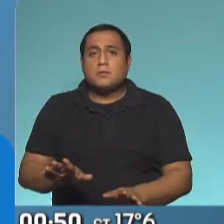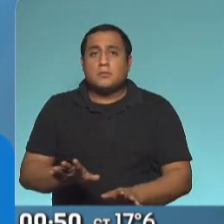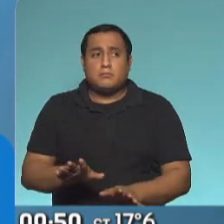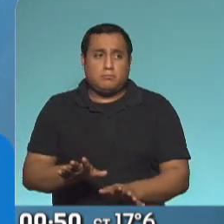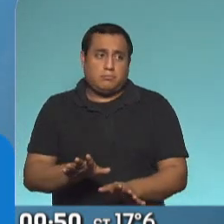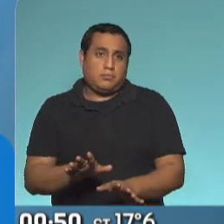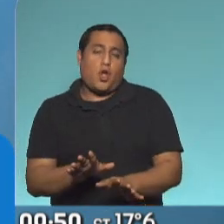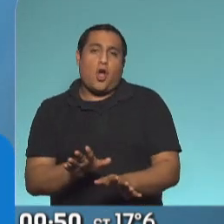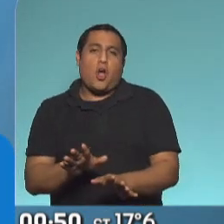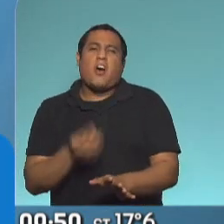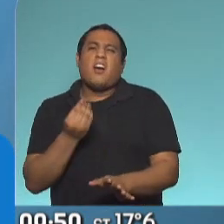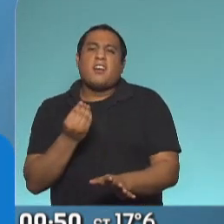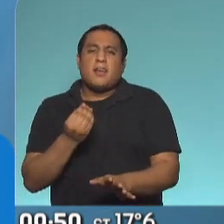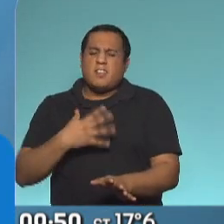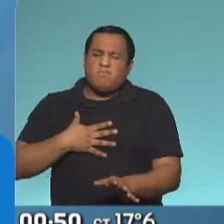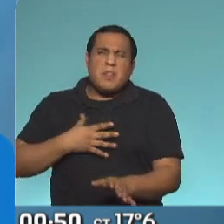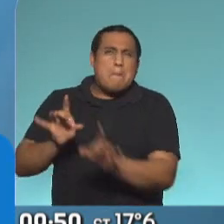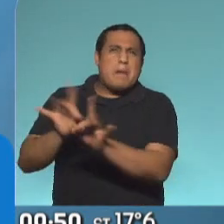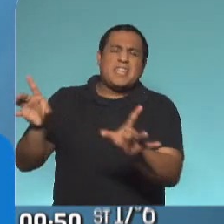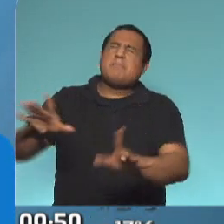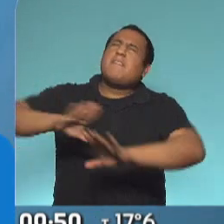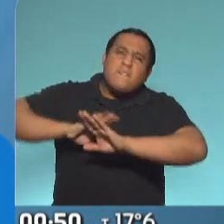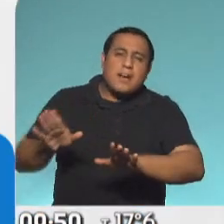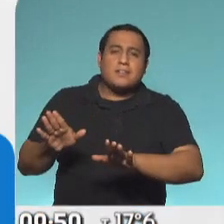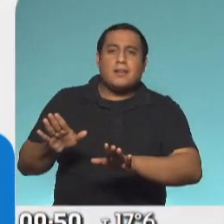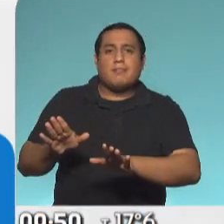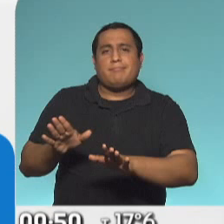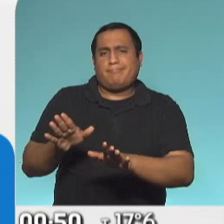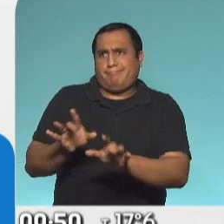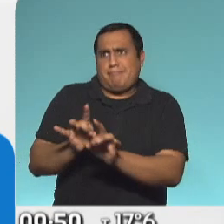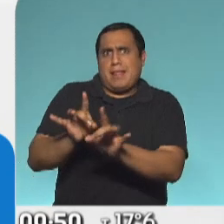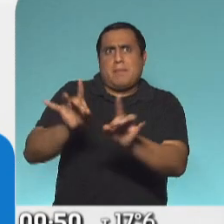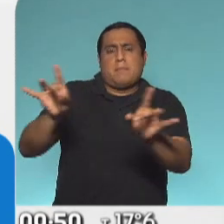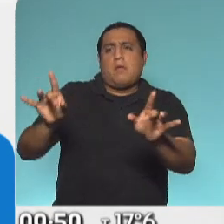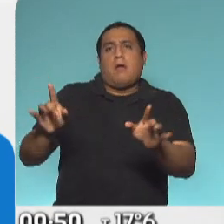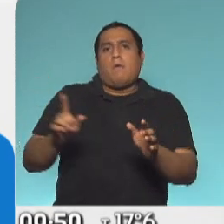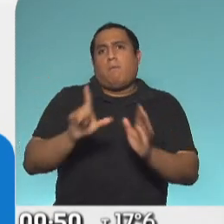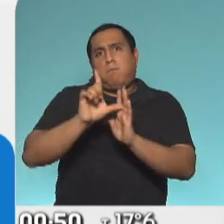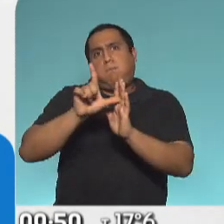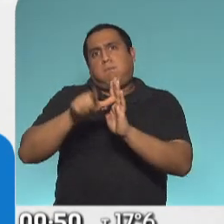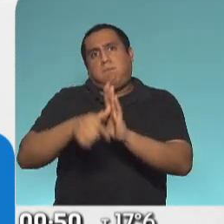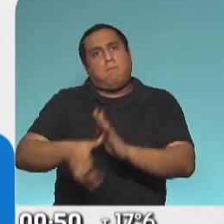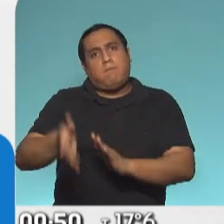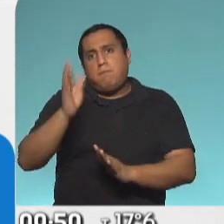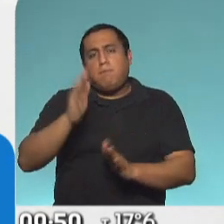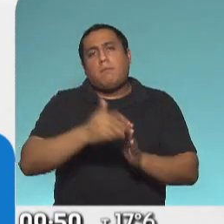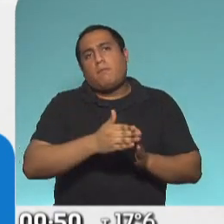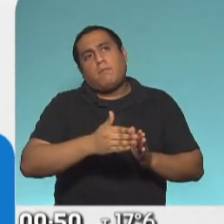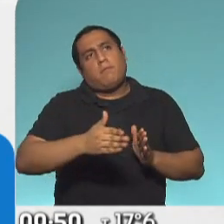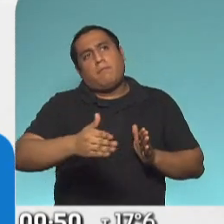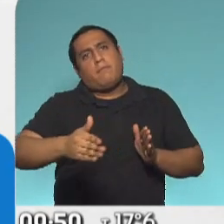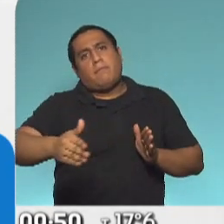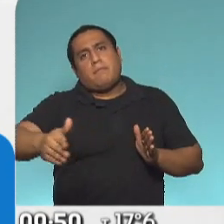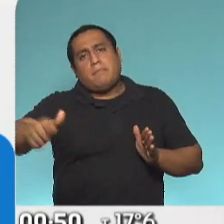que no aguantas más en la pandemia la pandemia es muy difícil de aguantar porque se hace larga se estira se tira